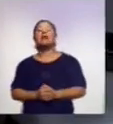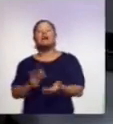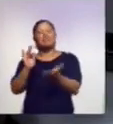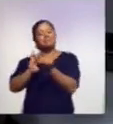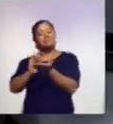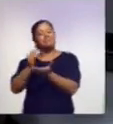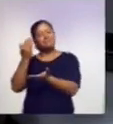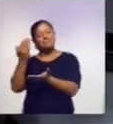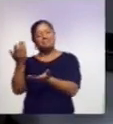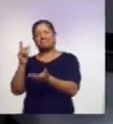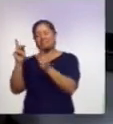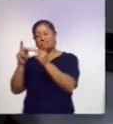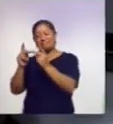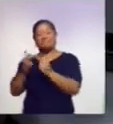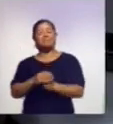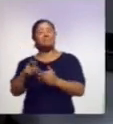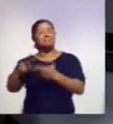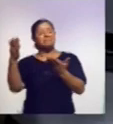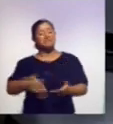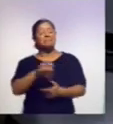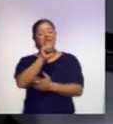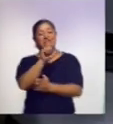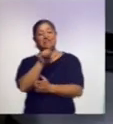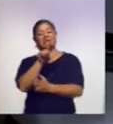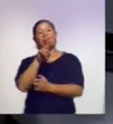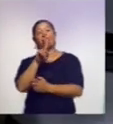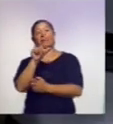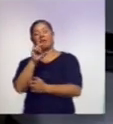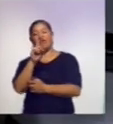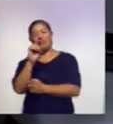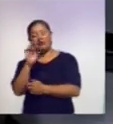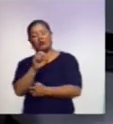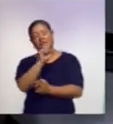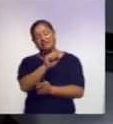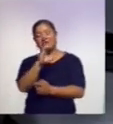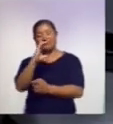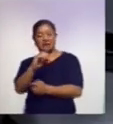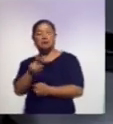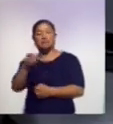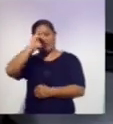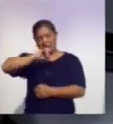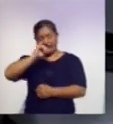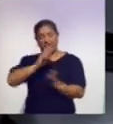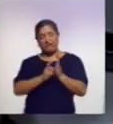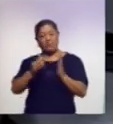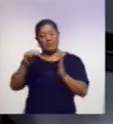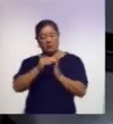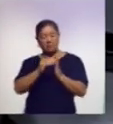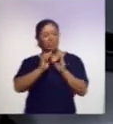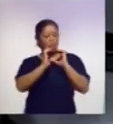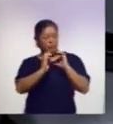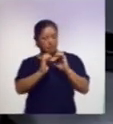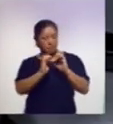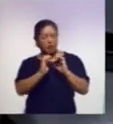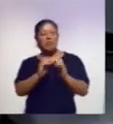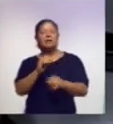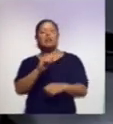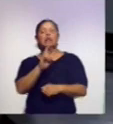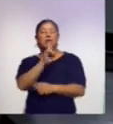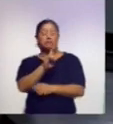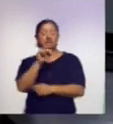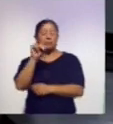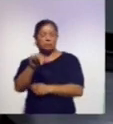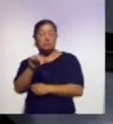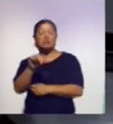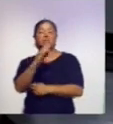es clara desde salvador santo zedillo jefe del departamento de conservación y recursos naturales de la coordinación general de ecología